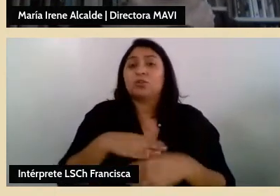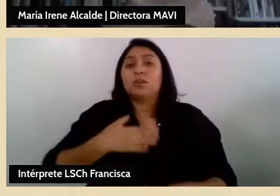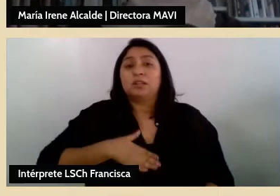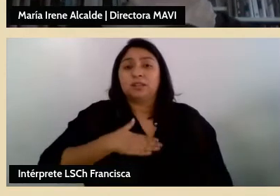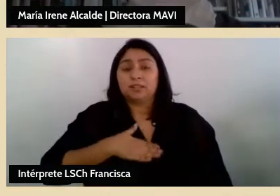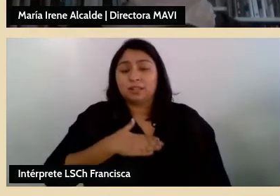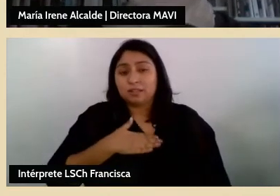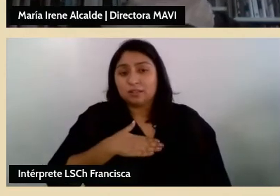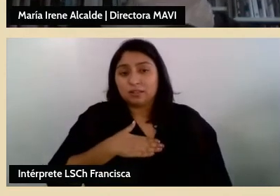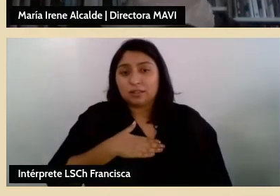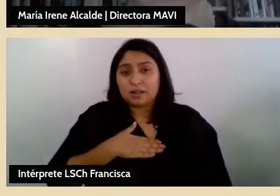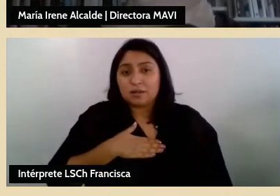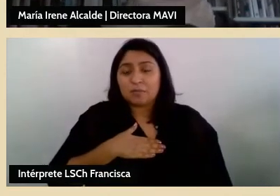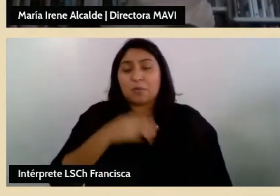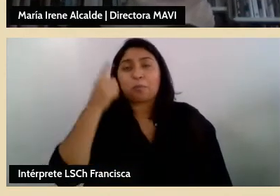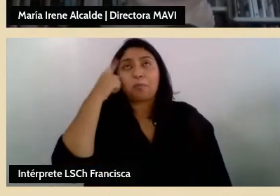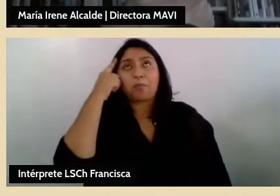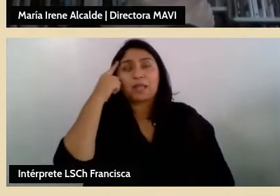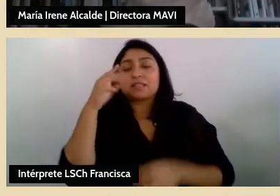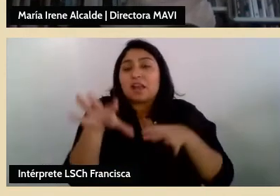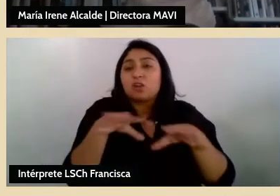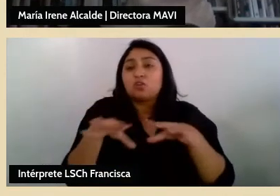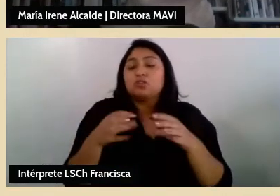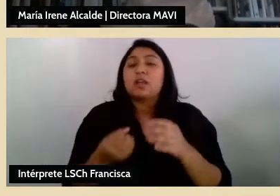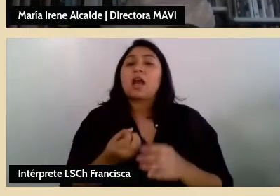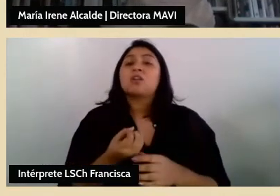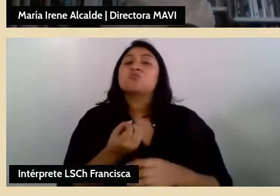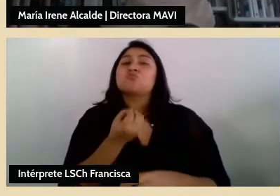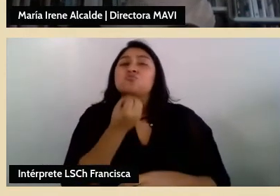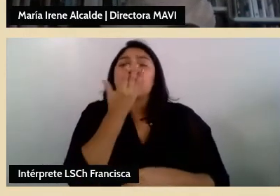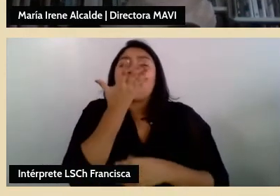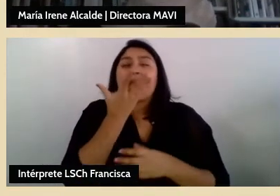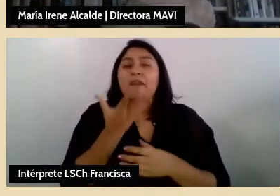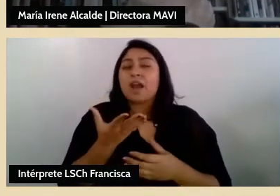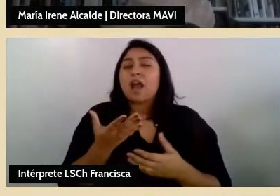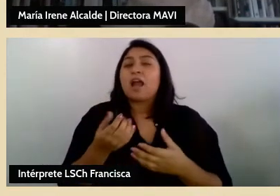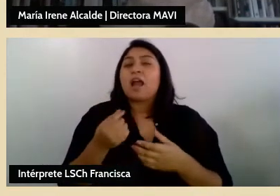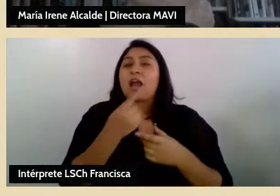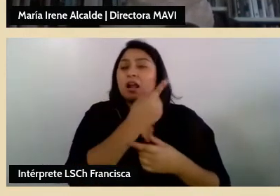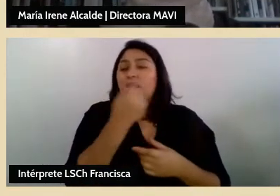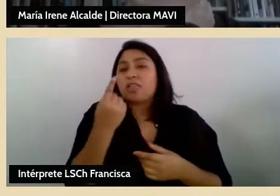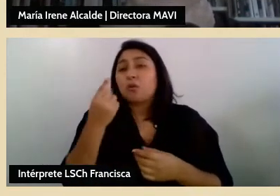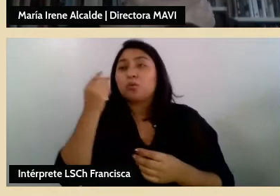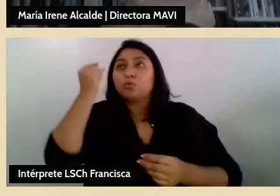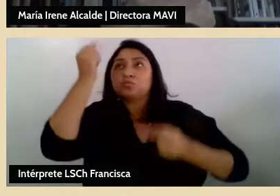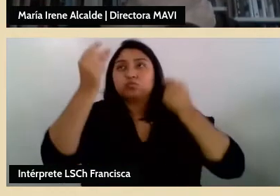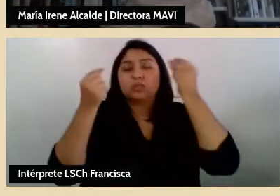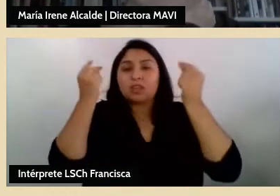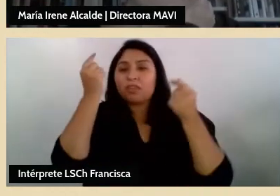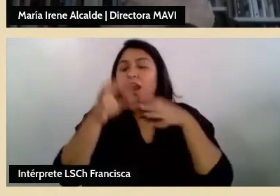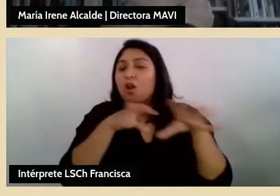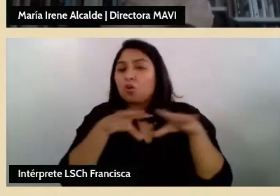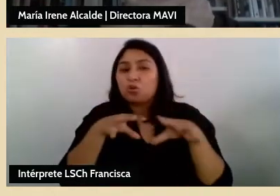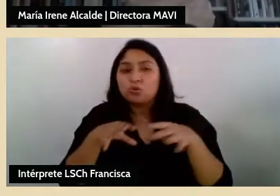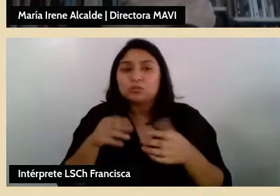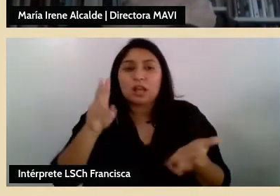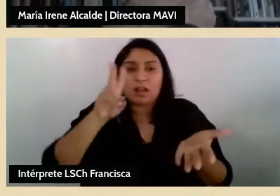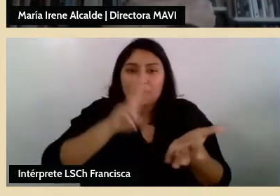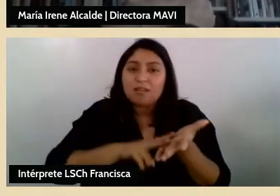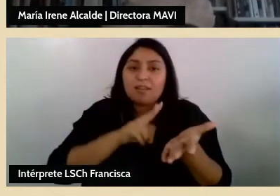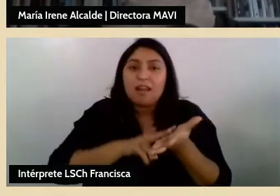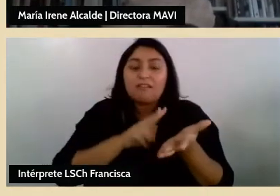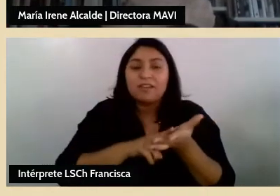queríamos pensar cosas nuevas, a cada uno se le ocurrían cosas. La verdad es que fue